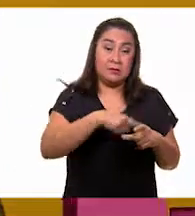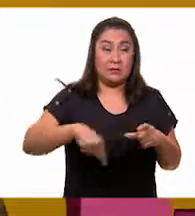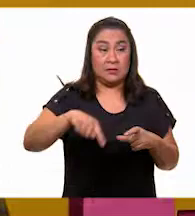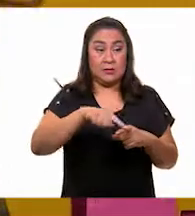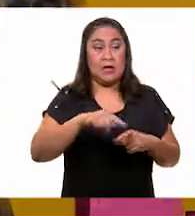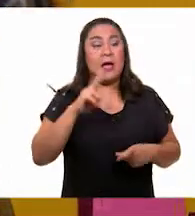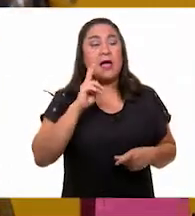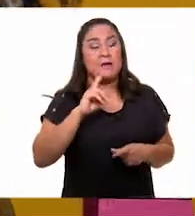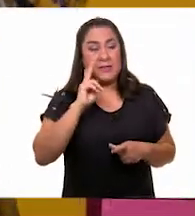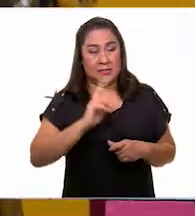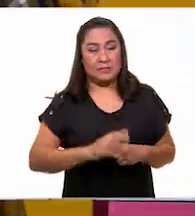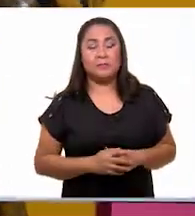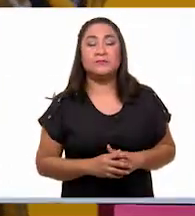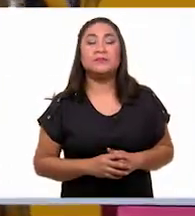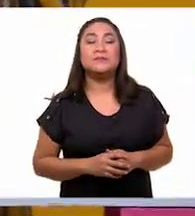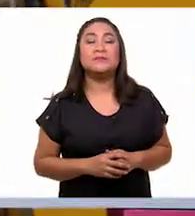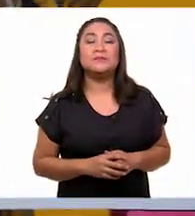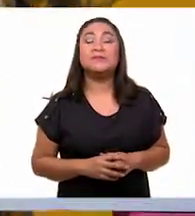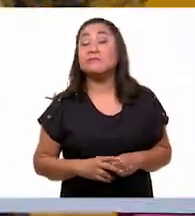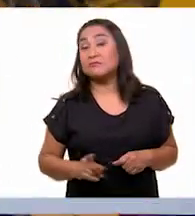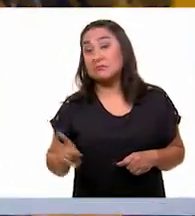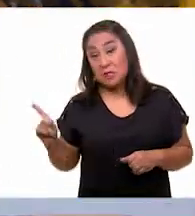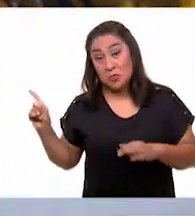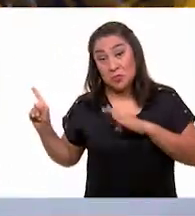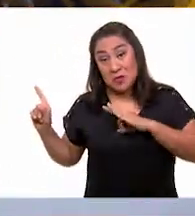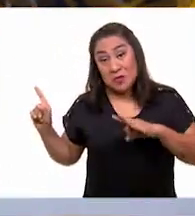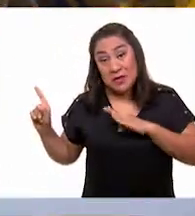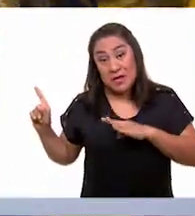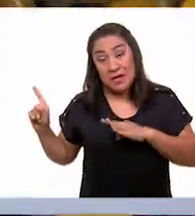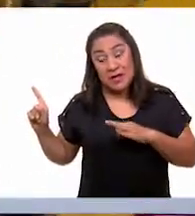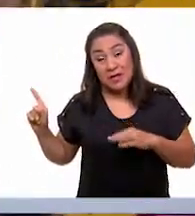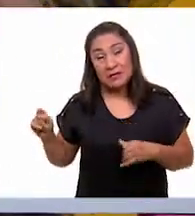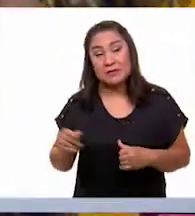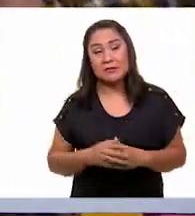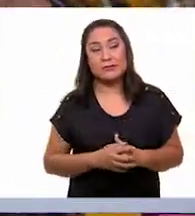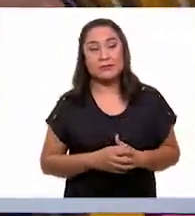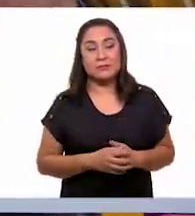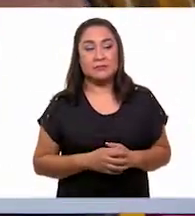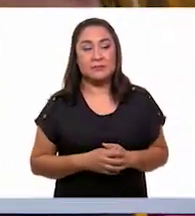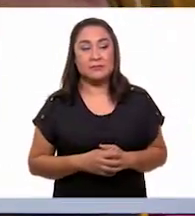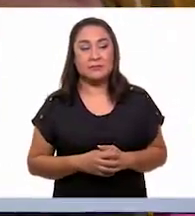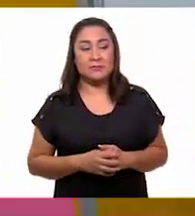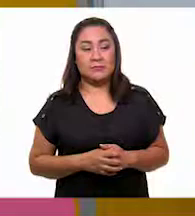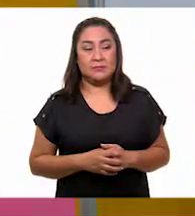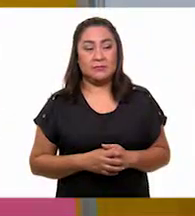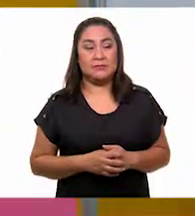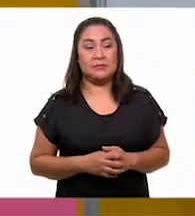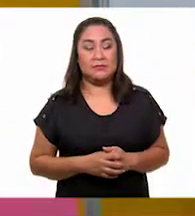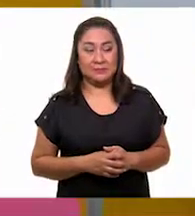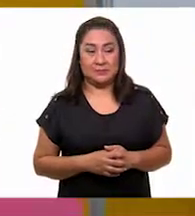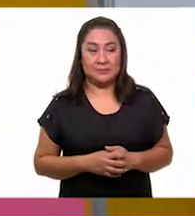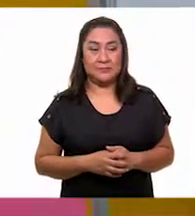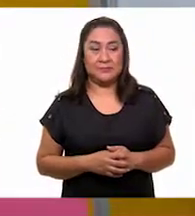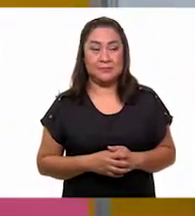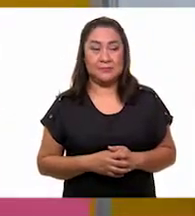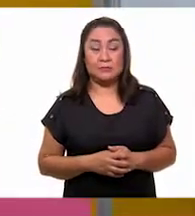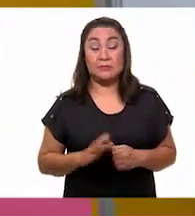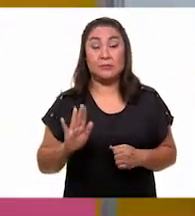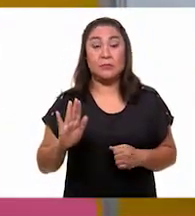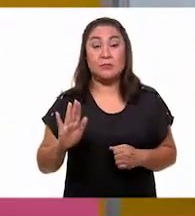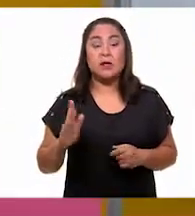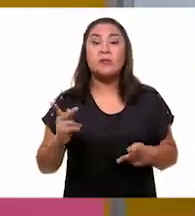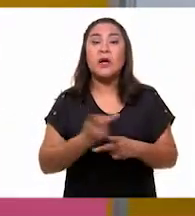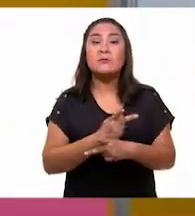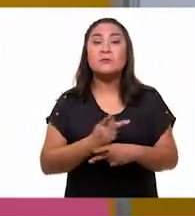más. Vamos a ver qué pasa con ese recipiente. Lo voy a hacer un poco más rápido. ¡Así! ¡Excelente! ¡Uy! Y, ¡uy!